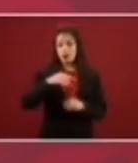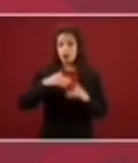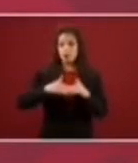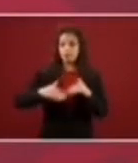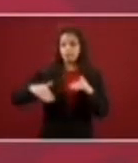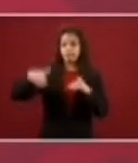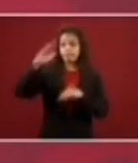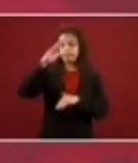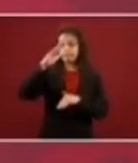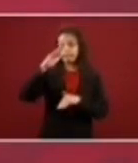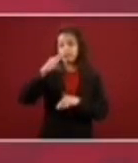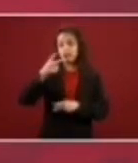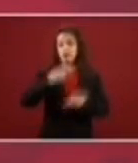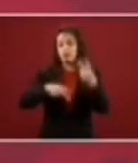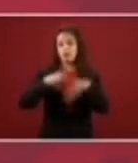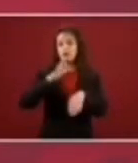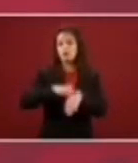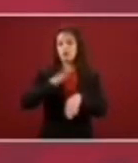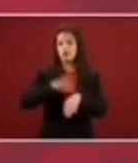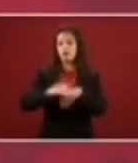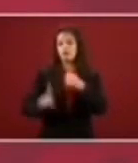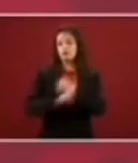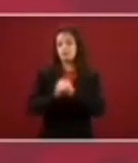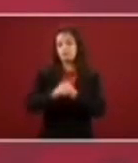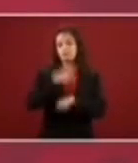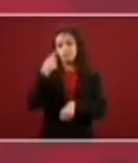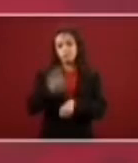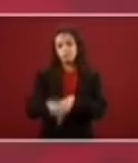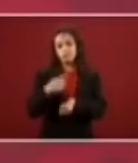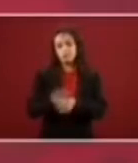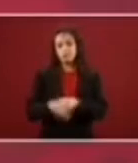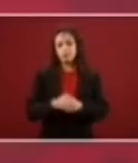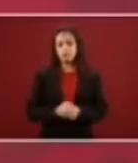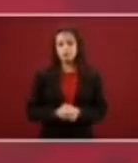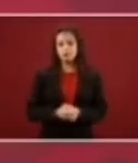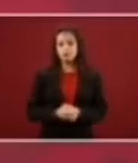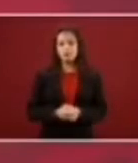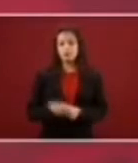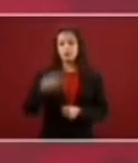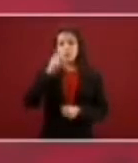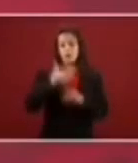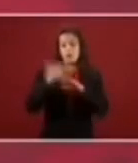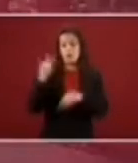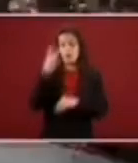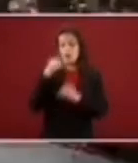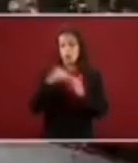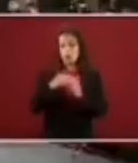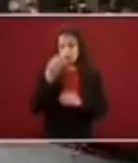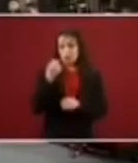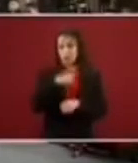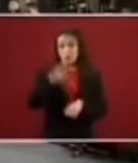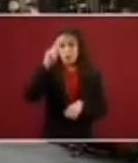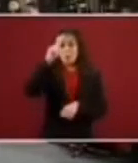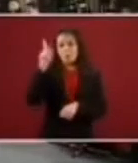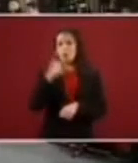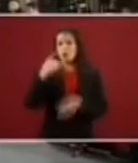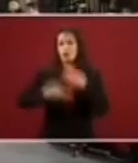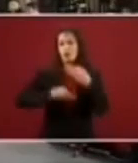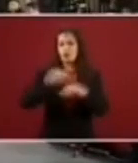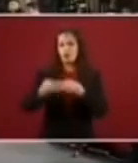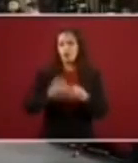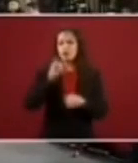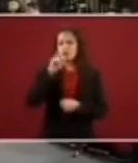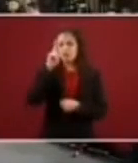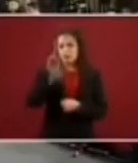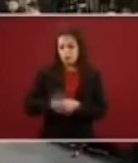electiva. O sea, es que su último año fue más que cualquier otro. Eso es un aumento, no es una, no es llegar a un equilibrio. Sí, un aumento,